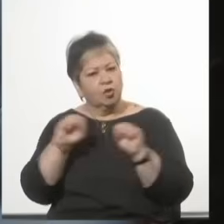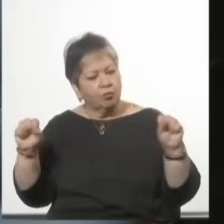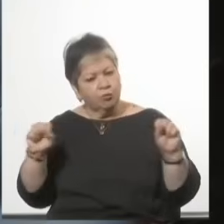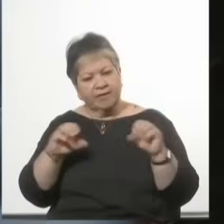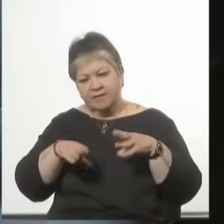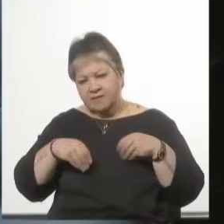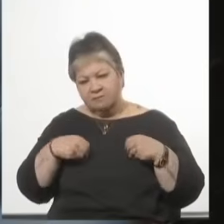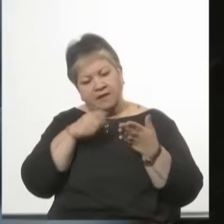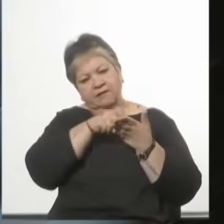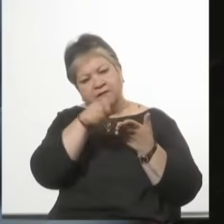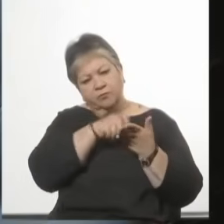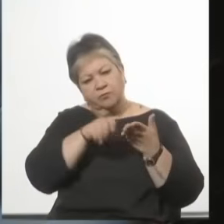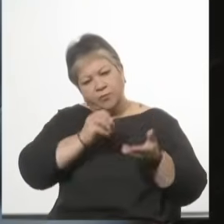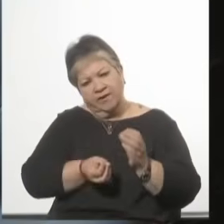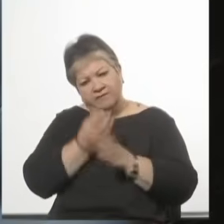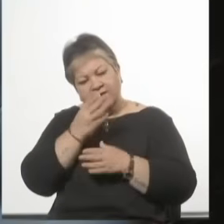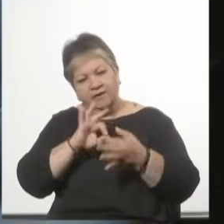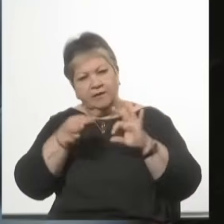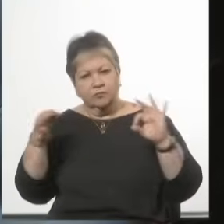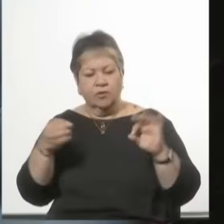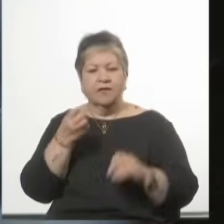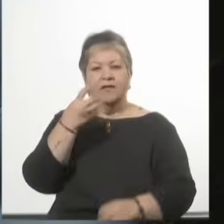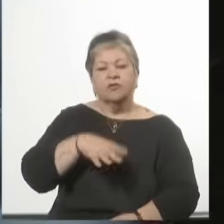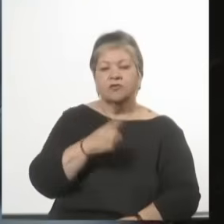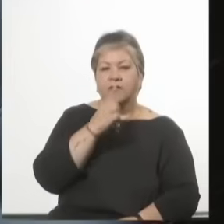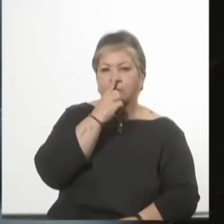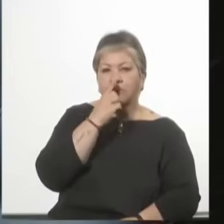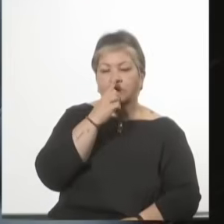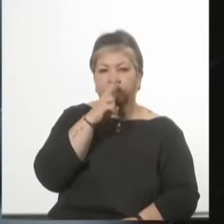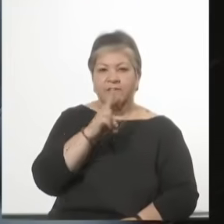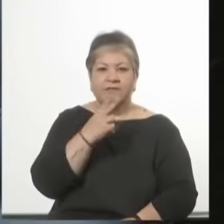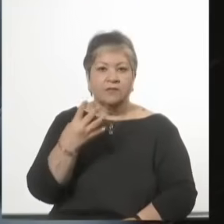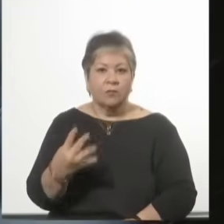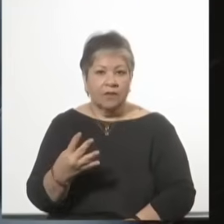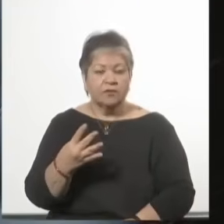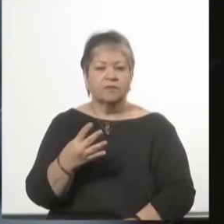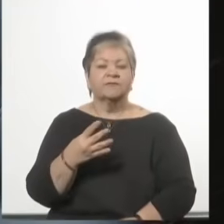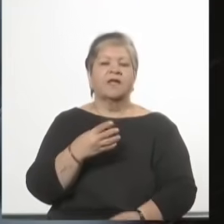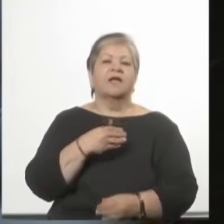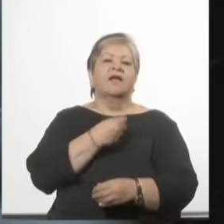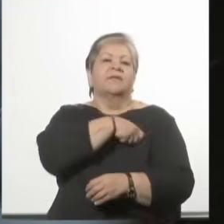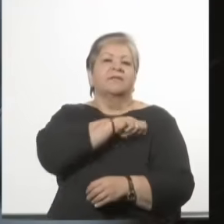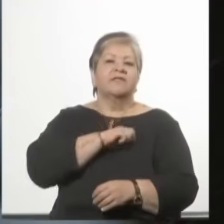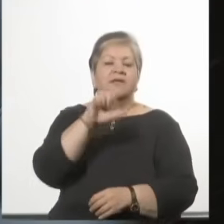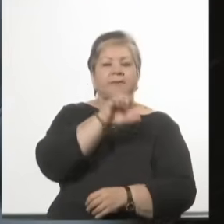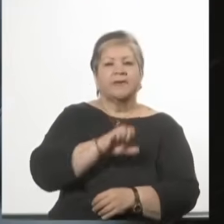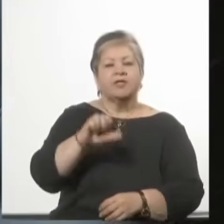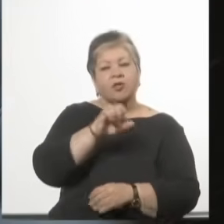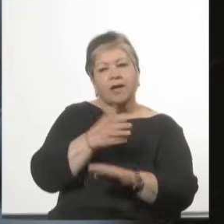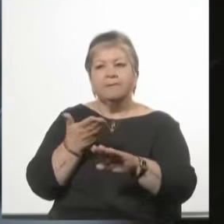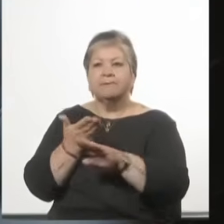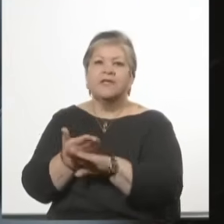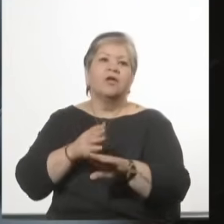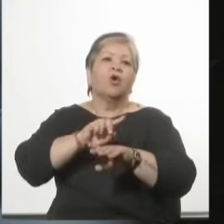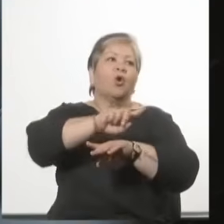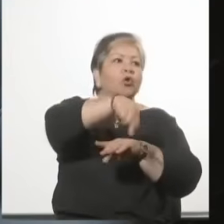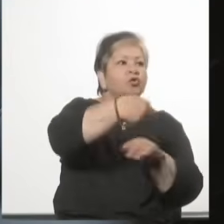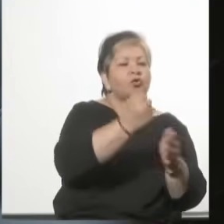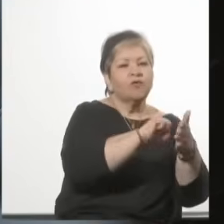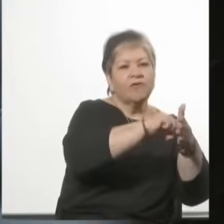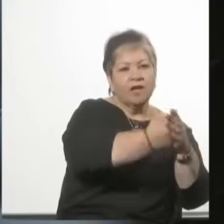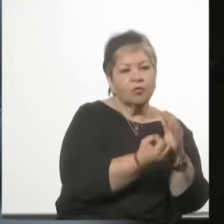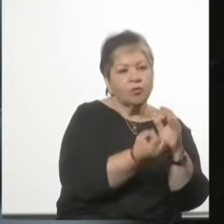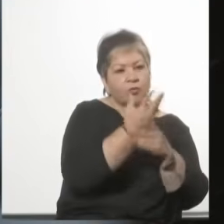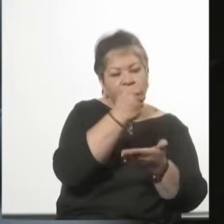cláusulas solicitadas. El 14 de junio de 2024, Cardama comunica que solicitó un nuevo aval bancario de garantía de